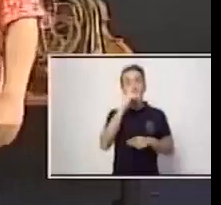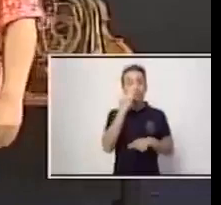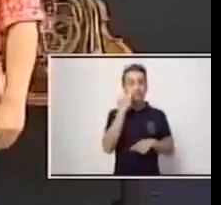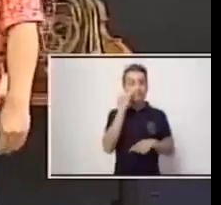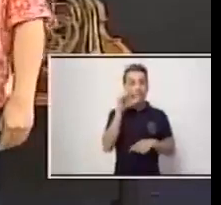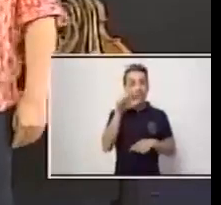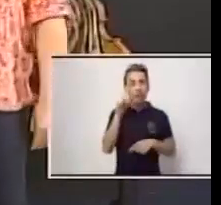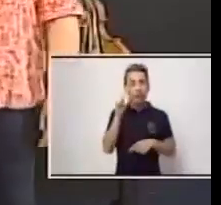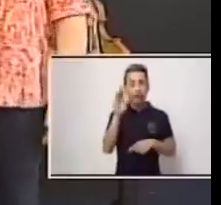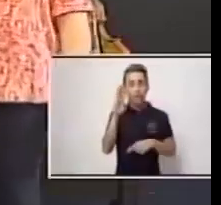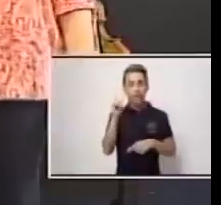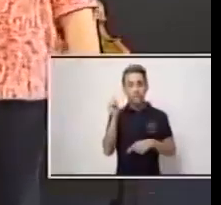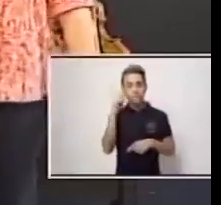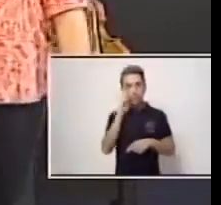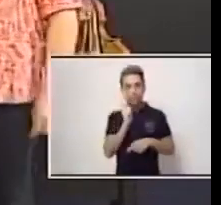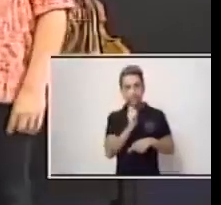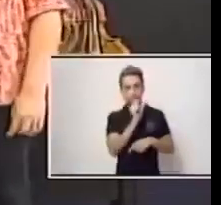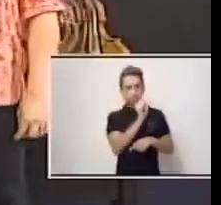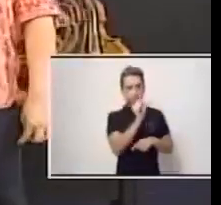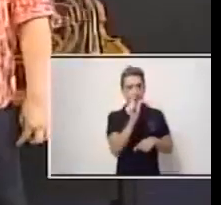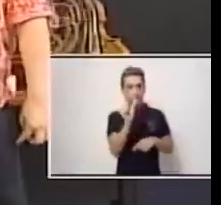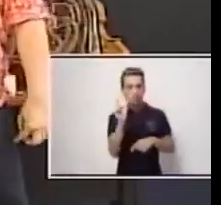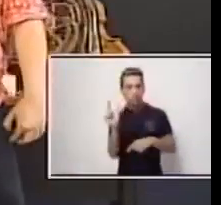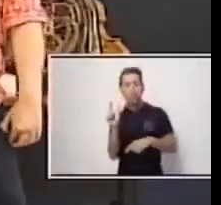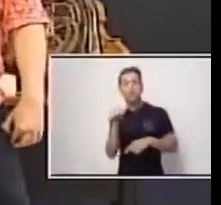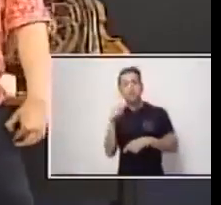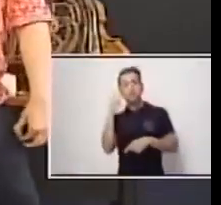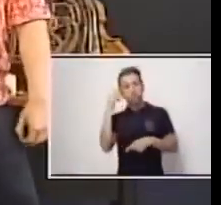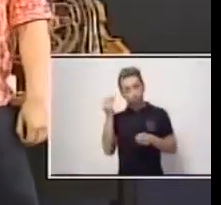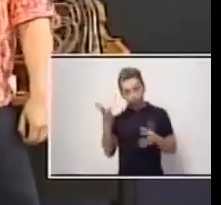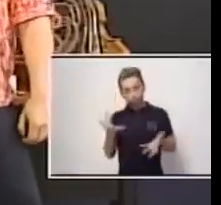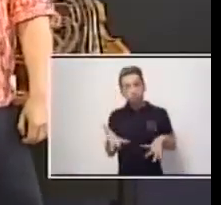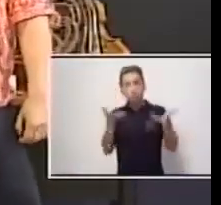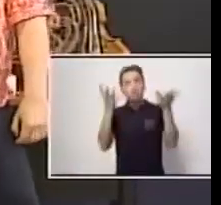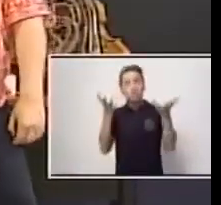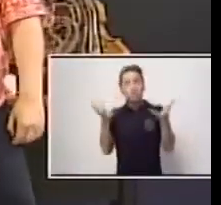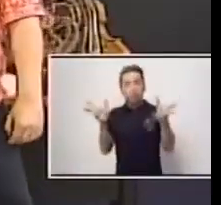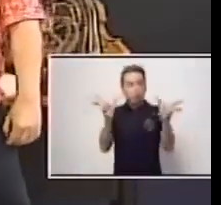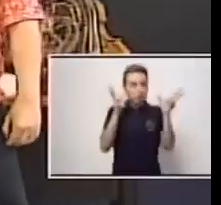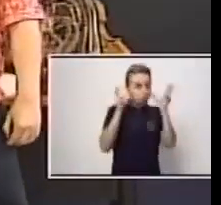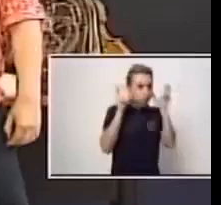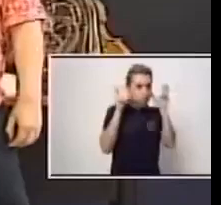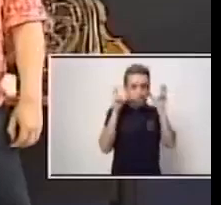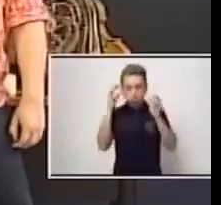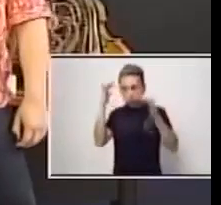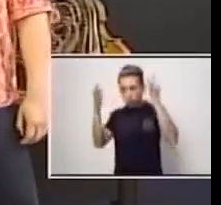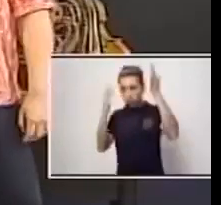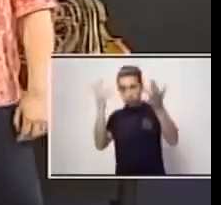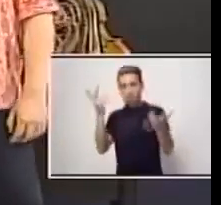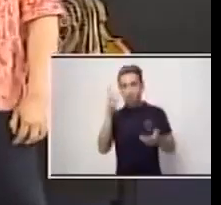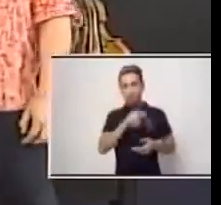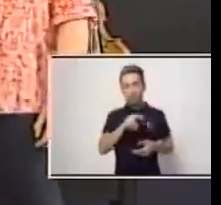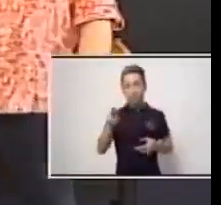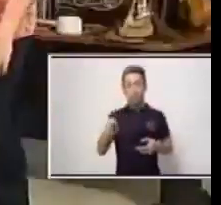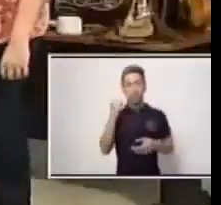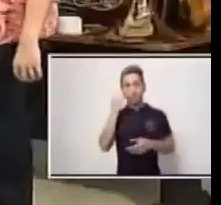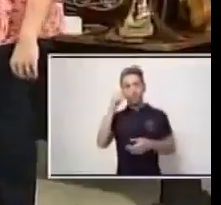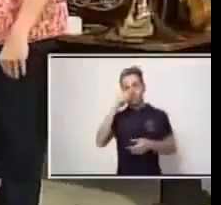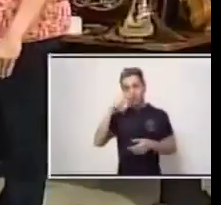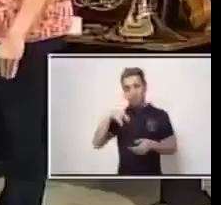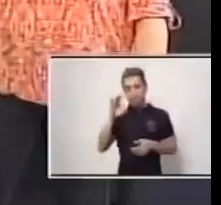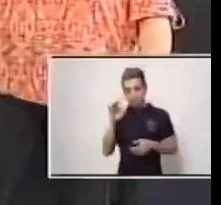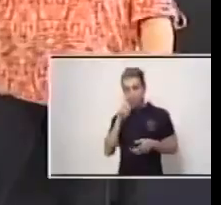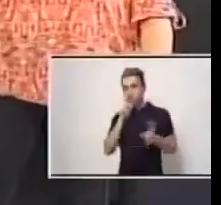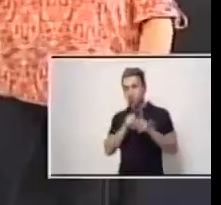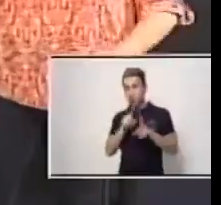Esta canción nos ayudará a ejercitar habilidades y destrezas como percepción auditiva, creatividad y ritmo. Exactamente. No se olviden